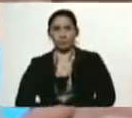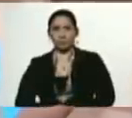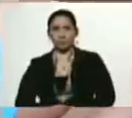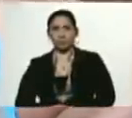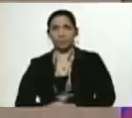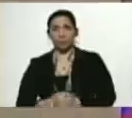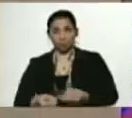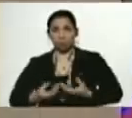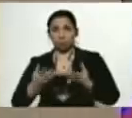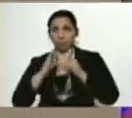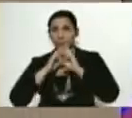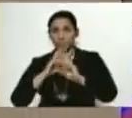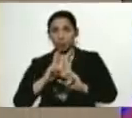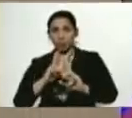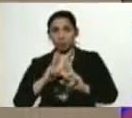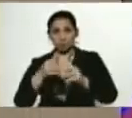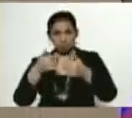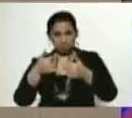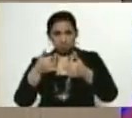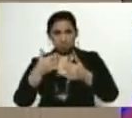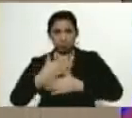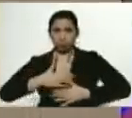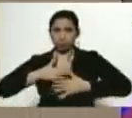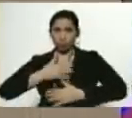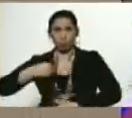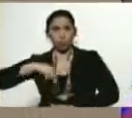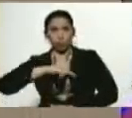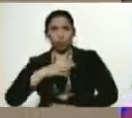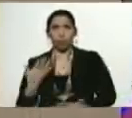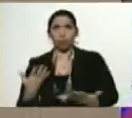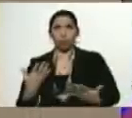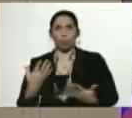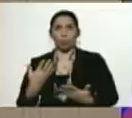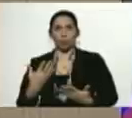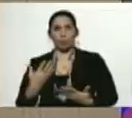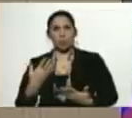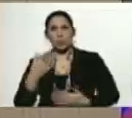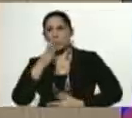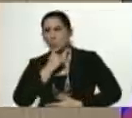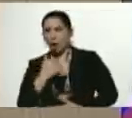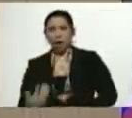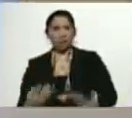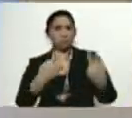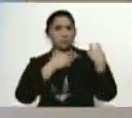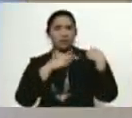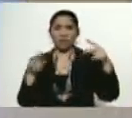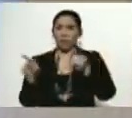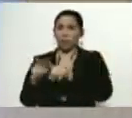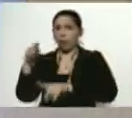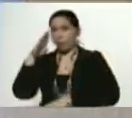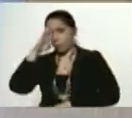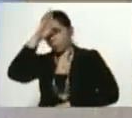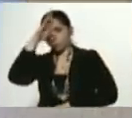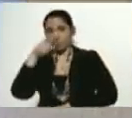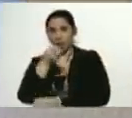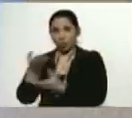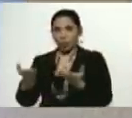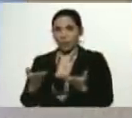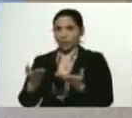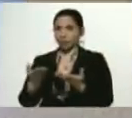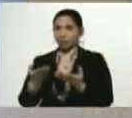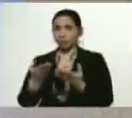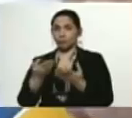resultados, están dando resultados. Que si nosotros hubiéramos sido tan irresponsables como Bolsonaro, esta sería nuestra